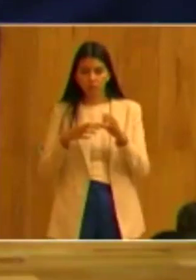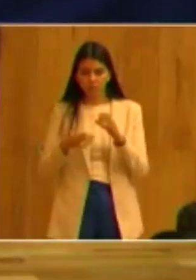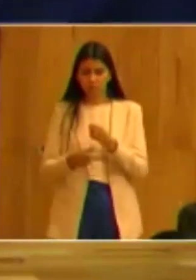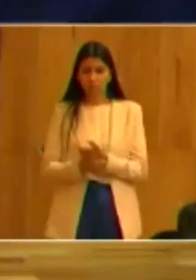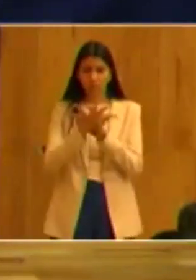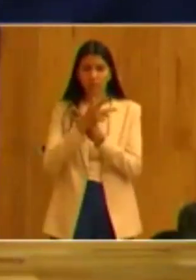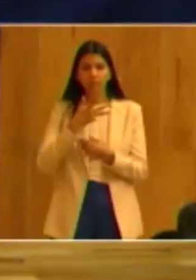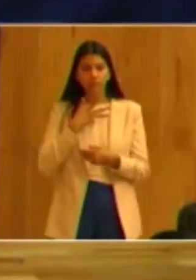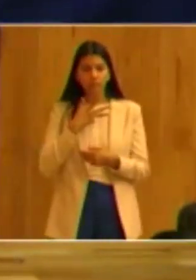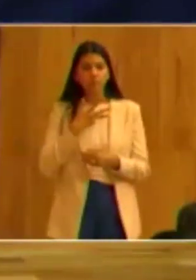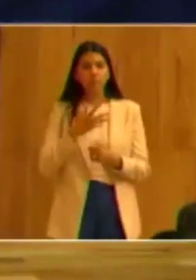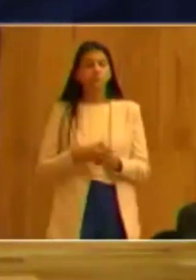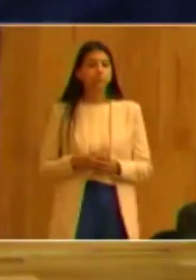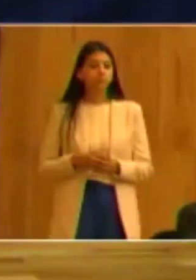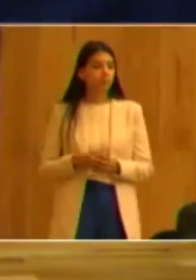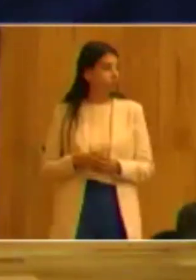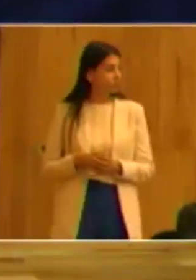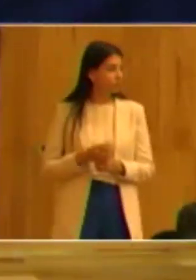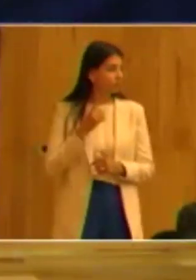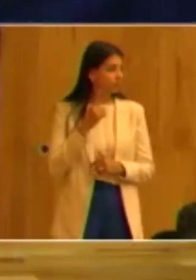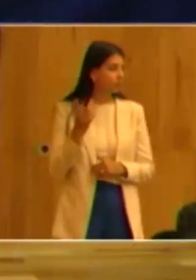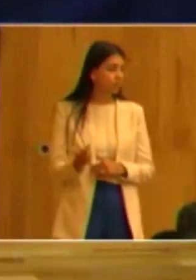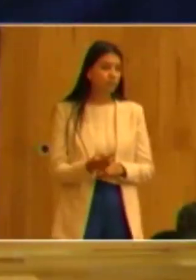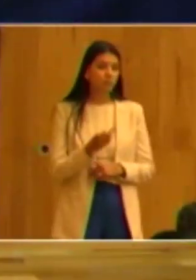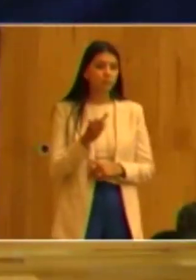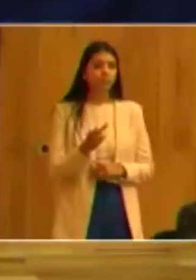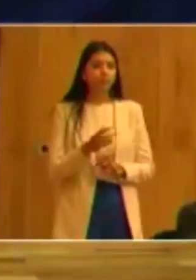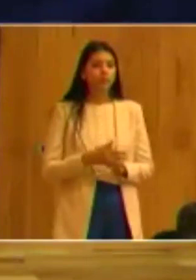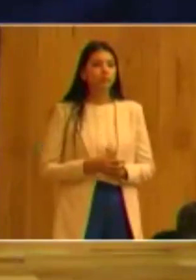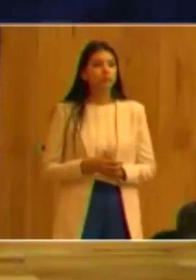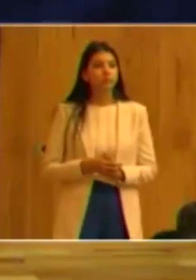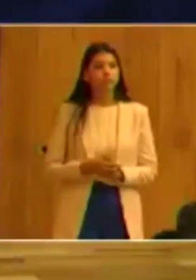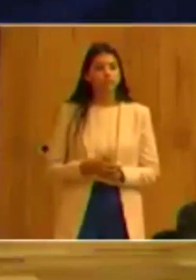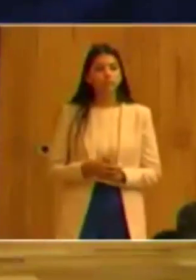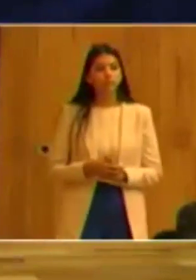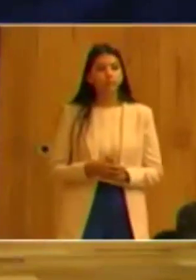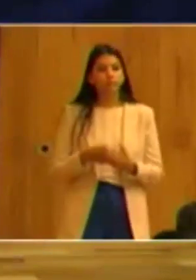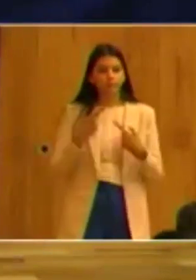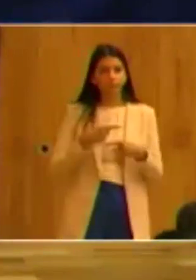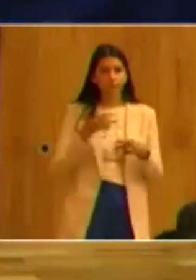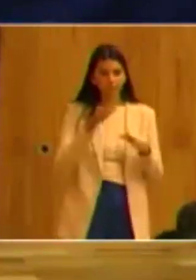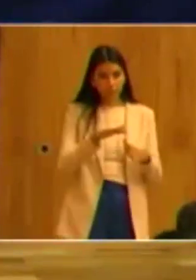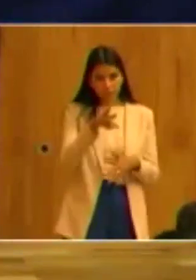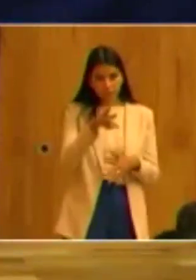En el chat tenemos